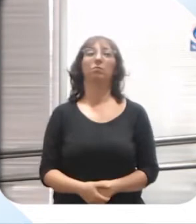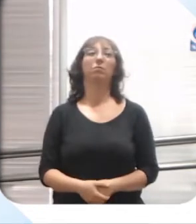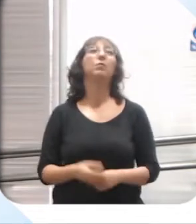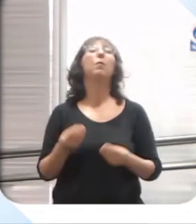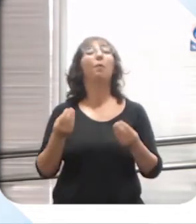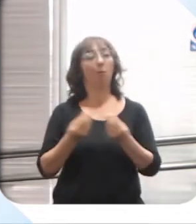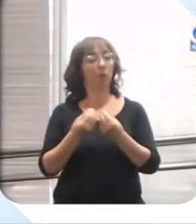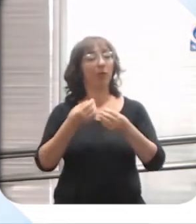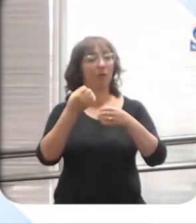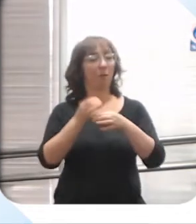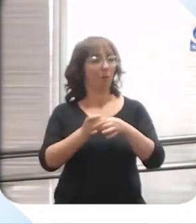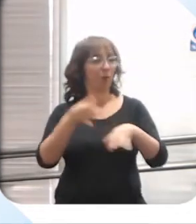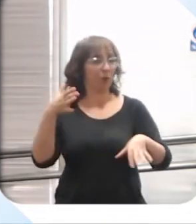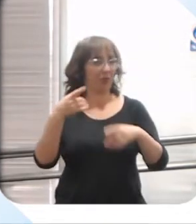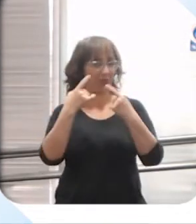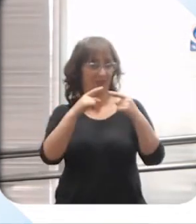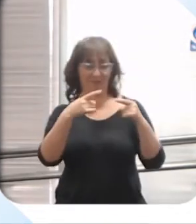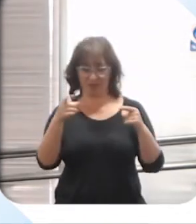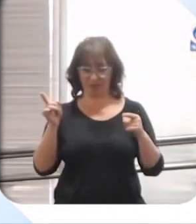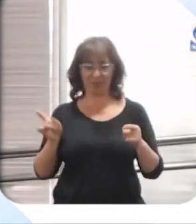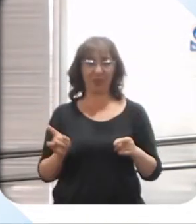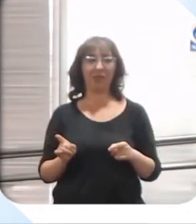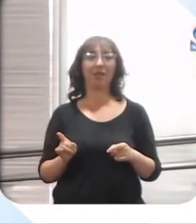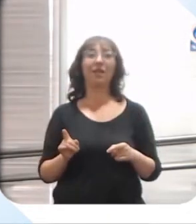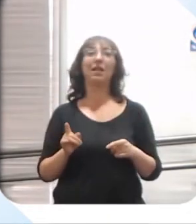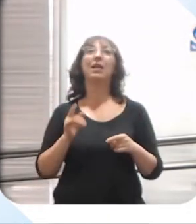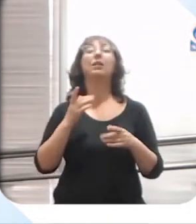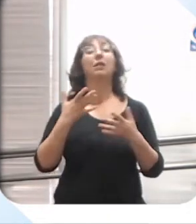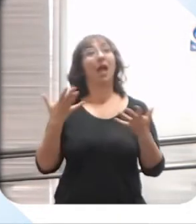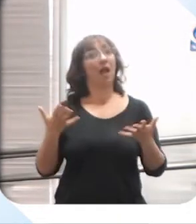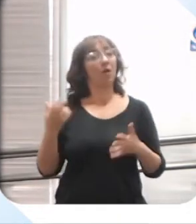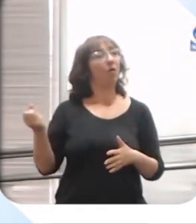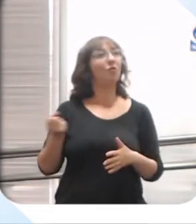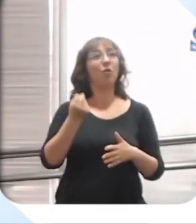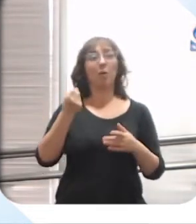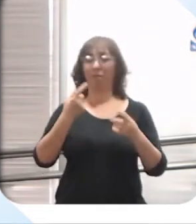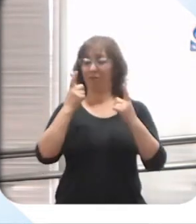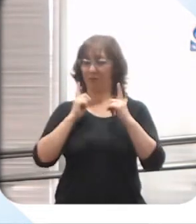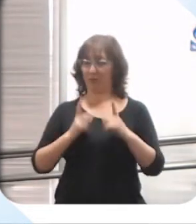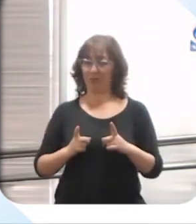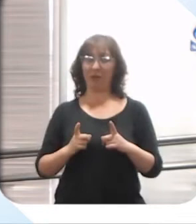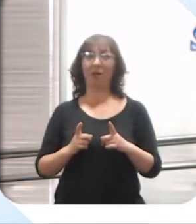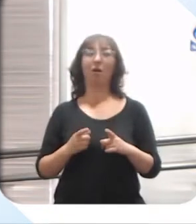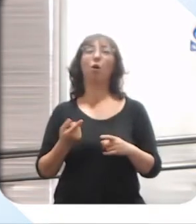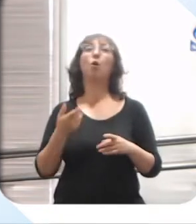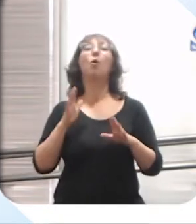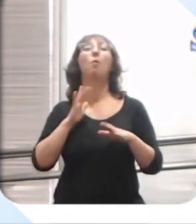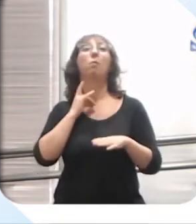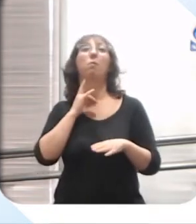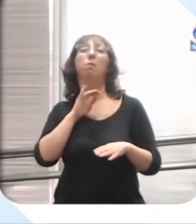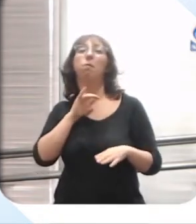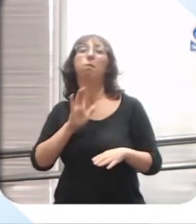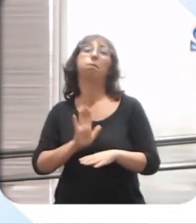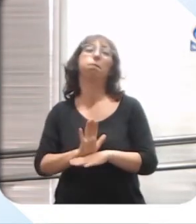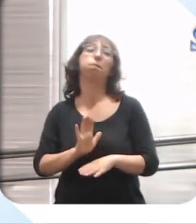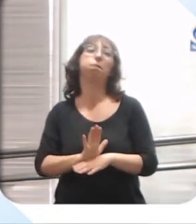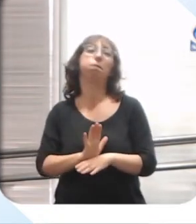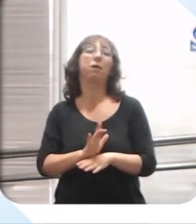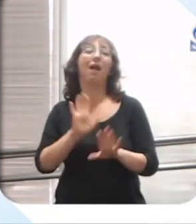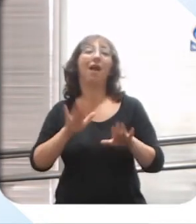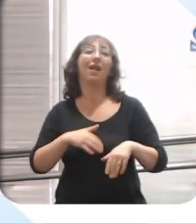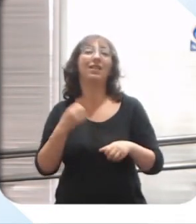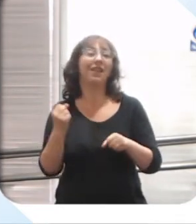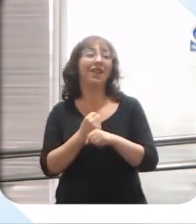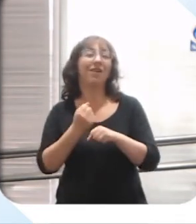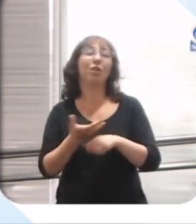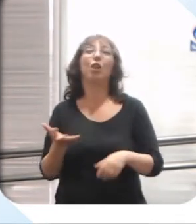muchas profesiones diferentes. Y algo que es fundamental para nosotros también, y que también es como lo que nos hace trabajar el